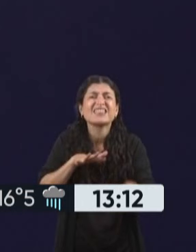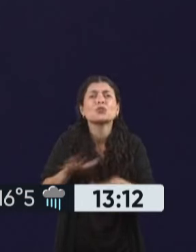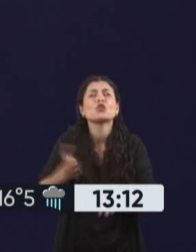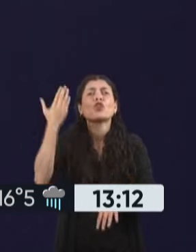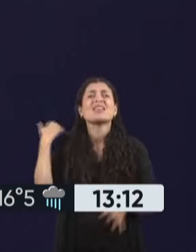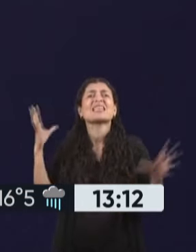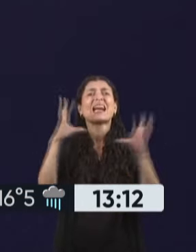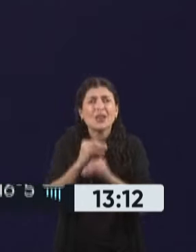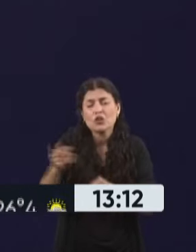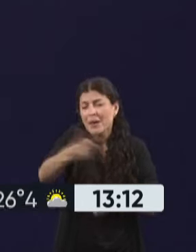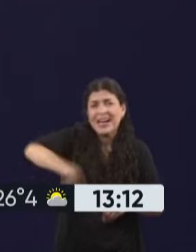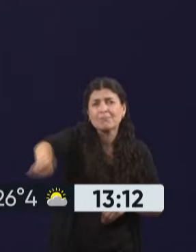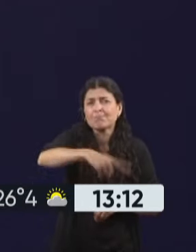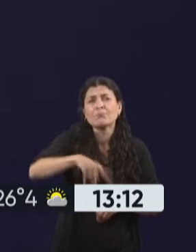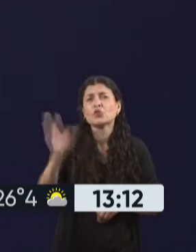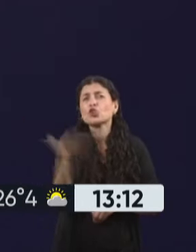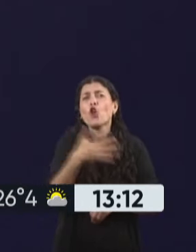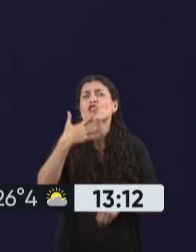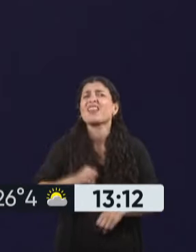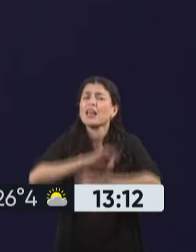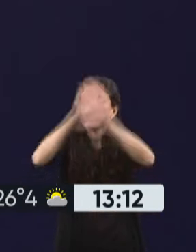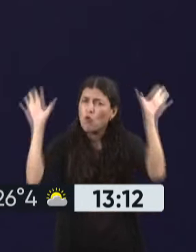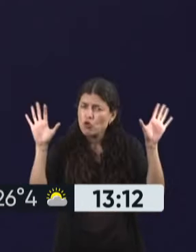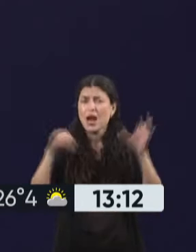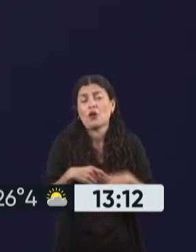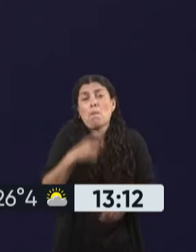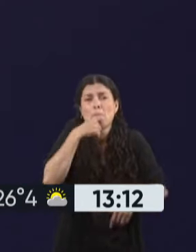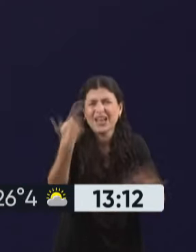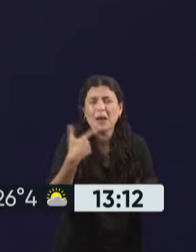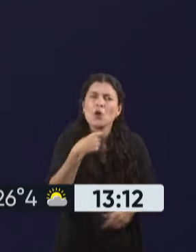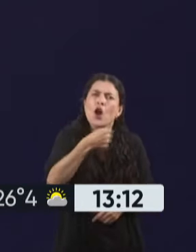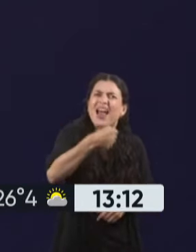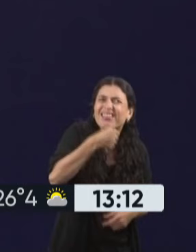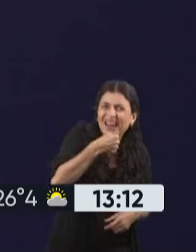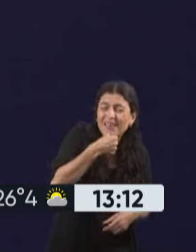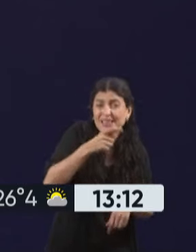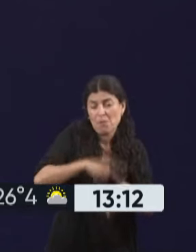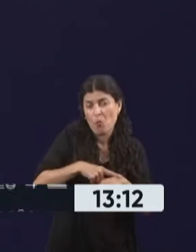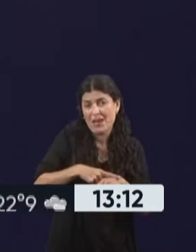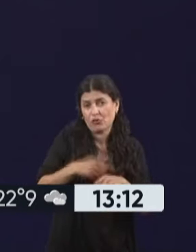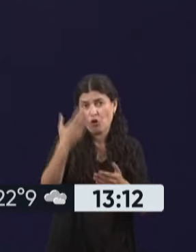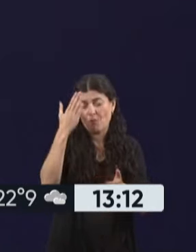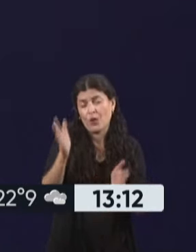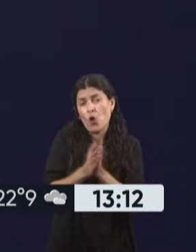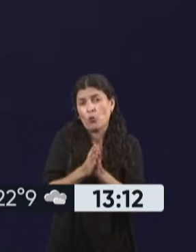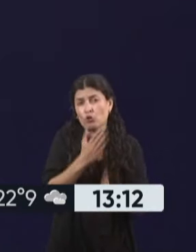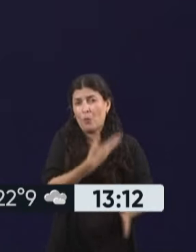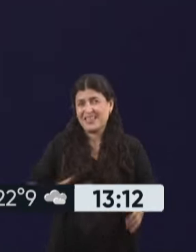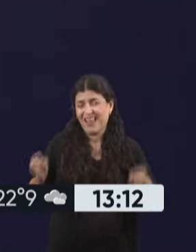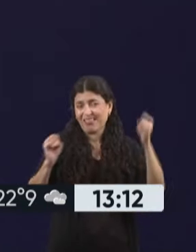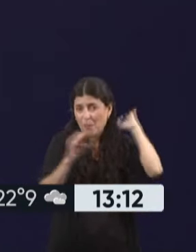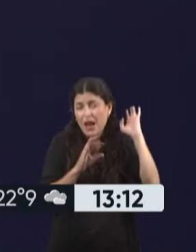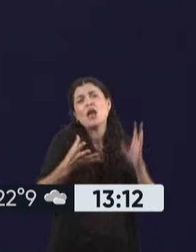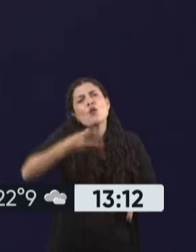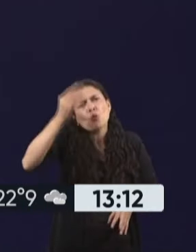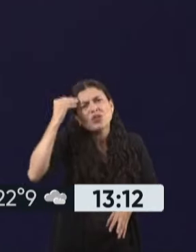y para que todo el mundo lo tenga claro, las entrevistas, habitualmente en las entrevistas del presidente que graba en su